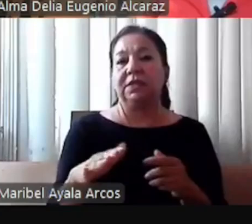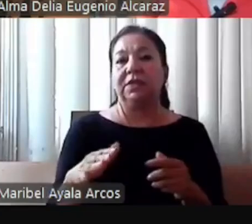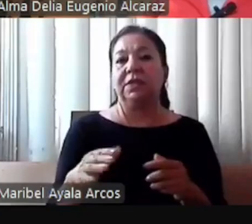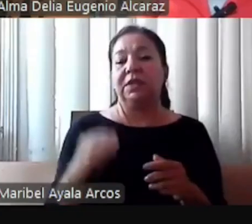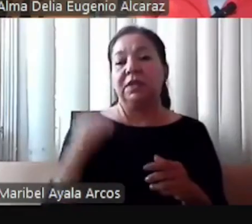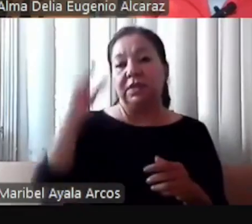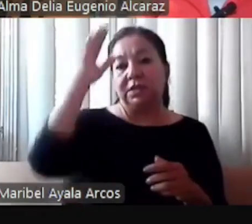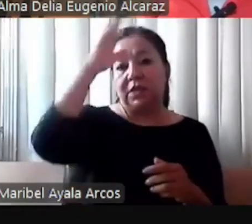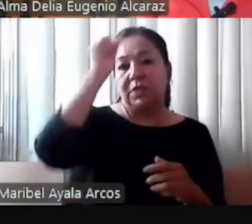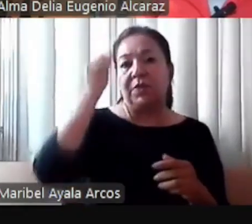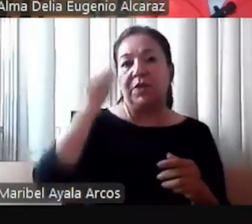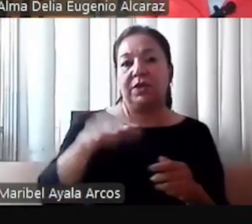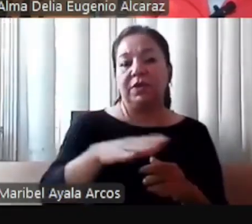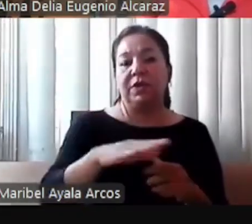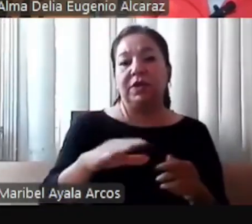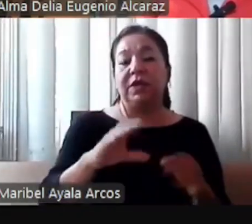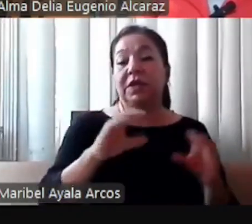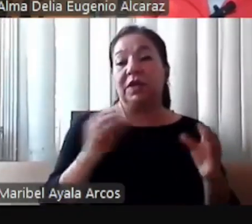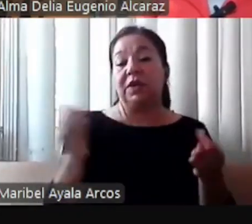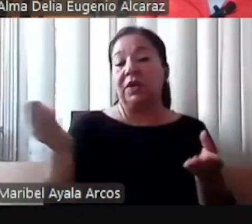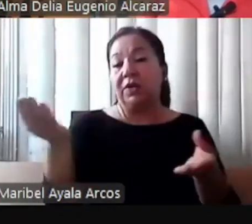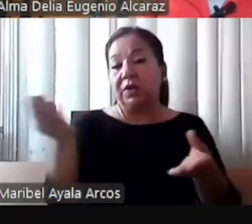plenario emitido en el expediente